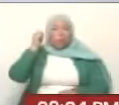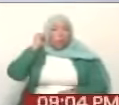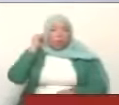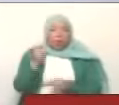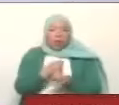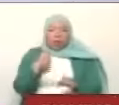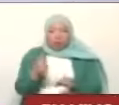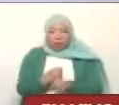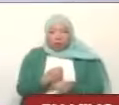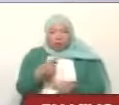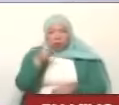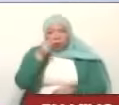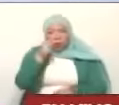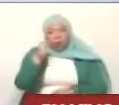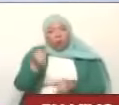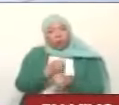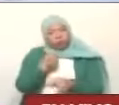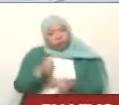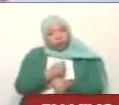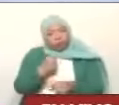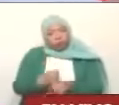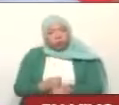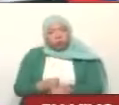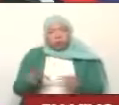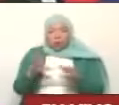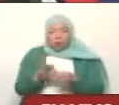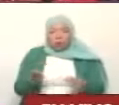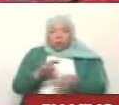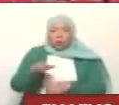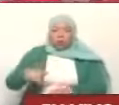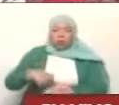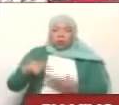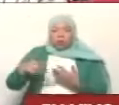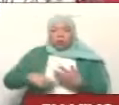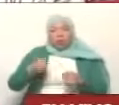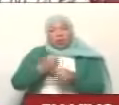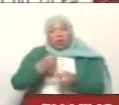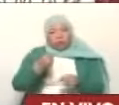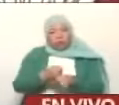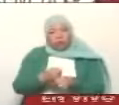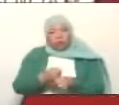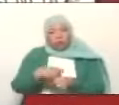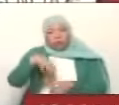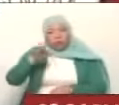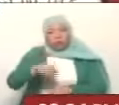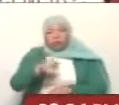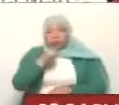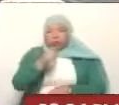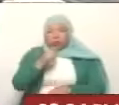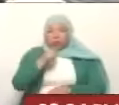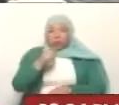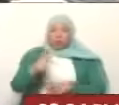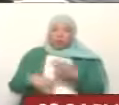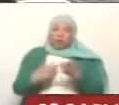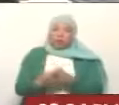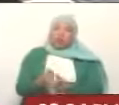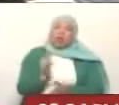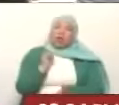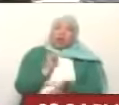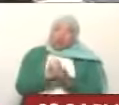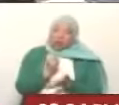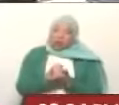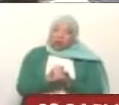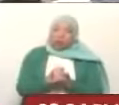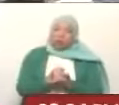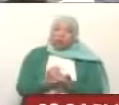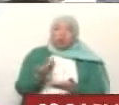trabajador, como hombre obrero, y cuente siempre con su clase trabajadora que está debidamente identificada